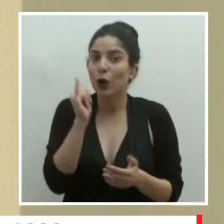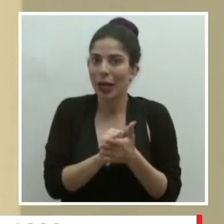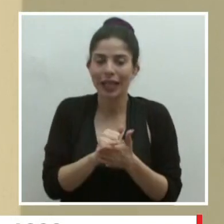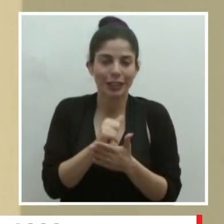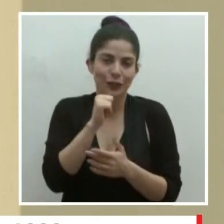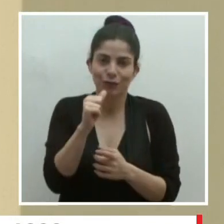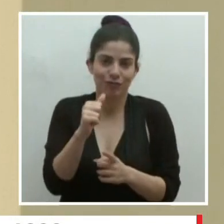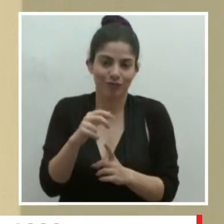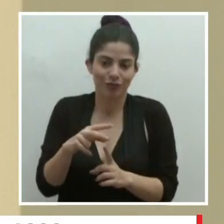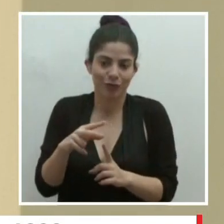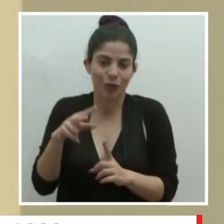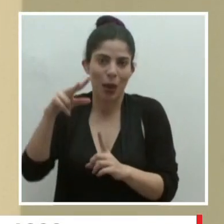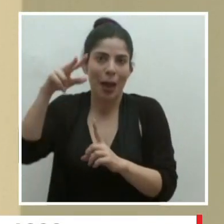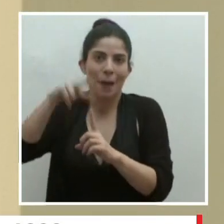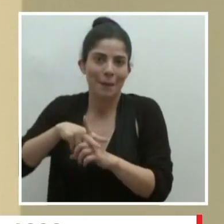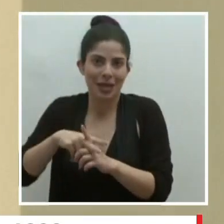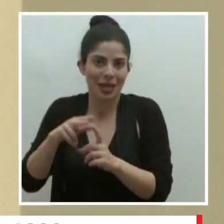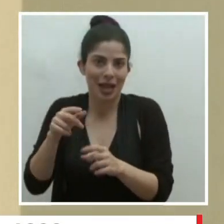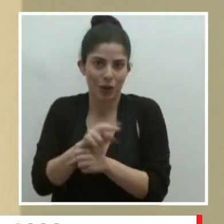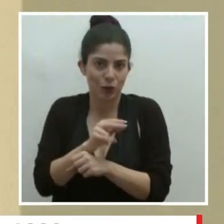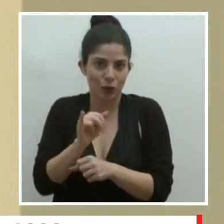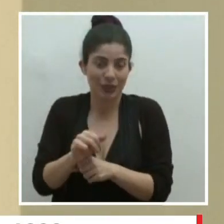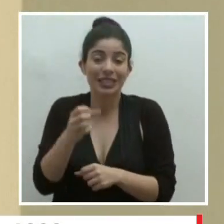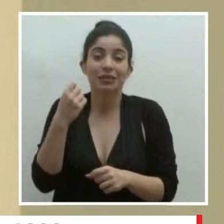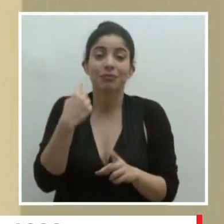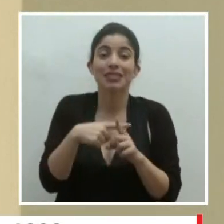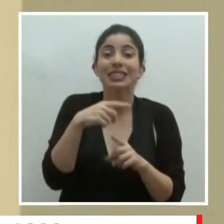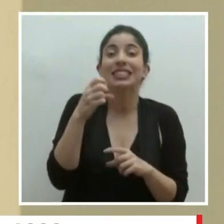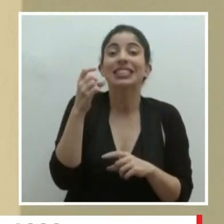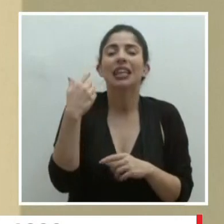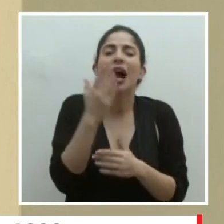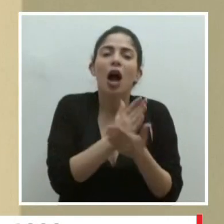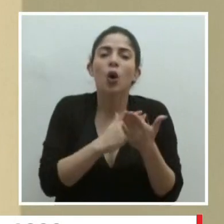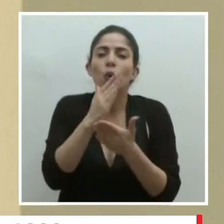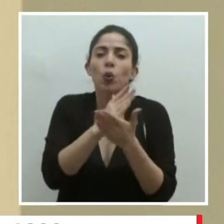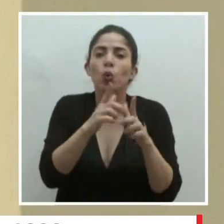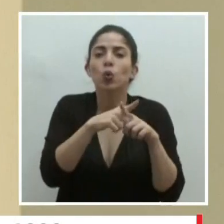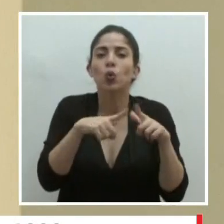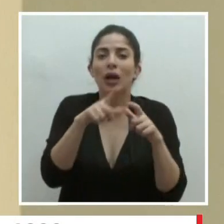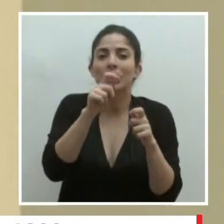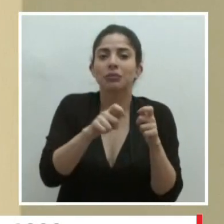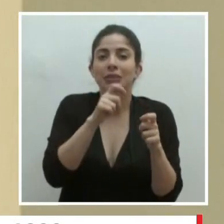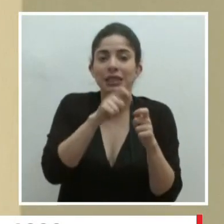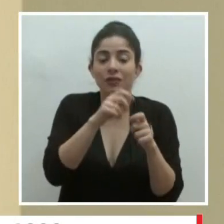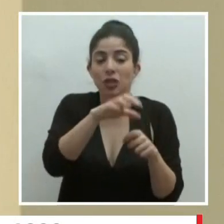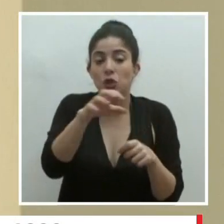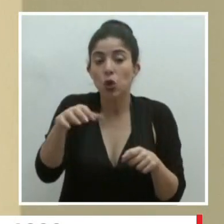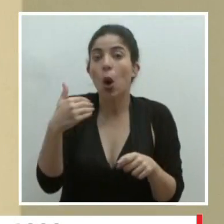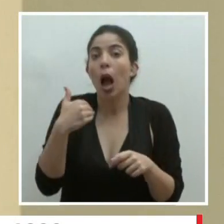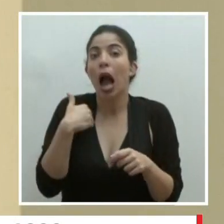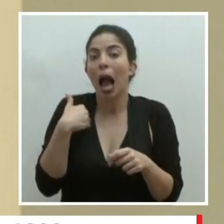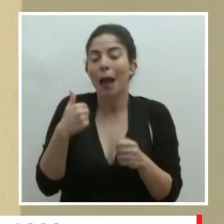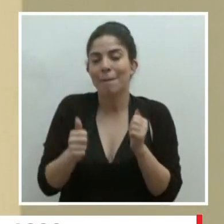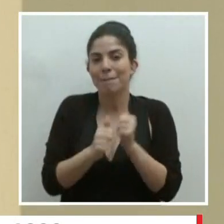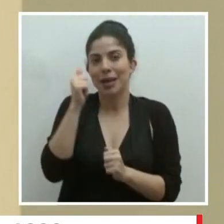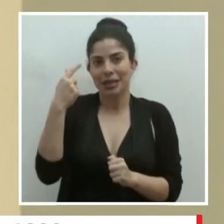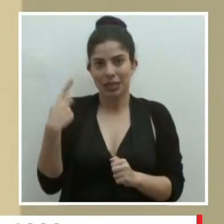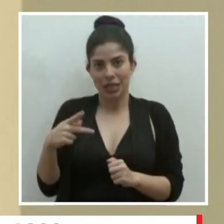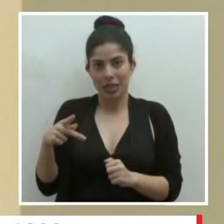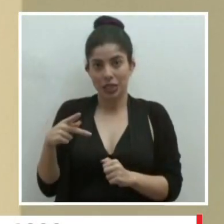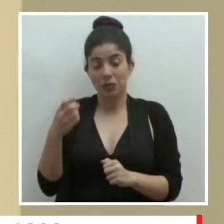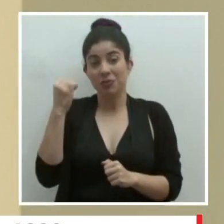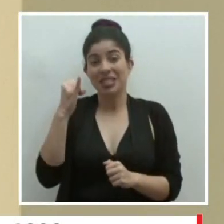extendido sobre el uso. Además de que también, si estamos hablando que son ciertos lugares específicos en donde existe un riesgo incrementado, si usted lo pone